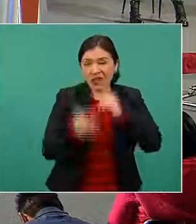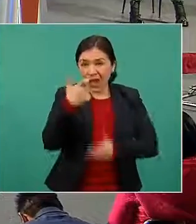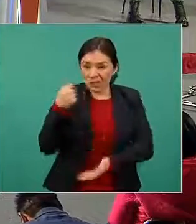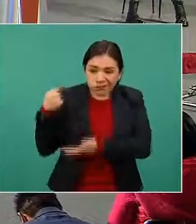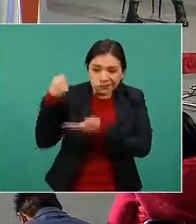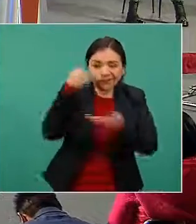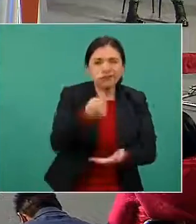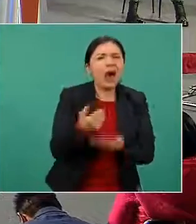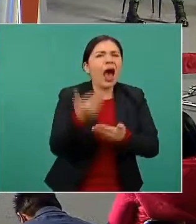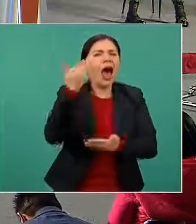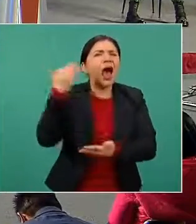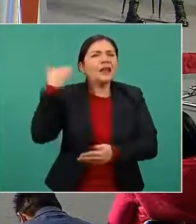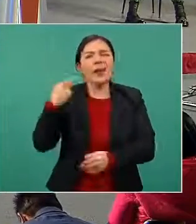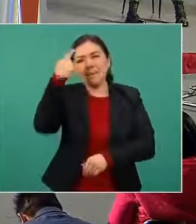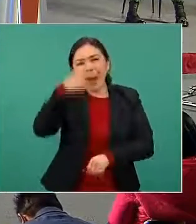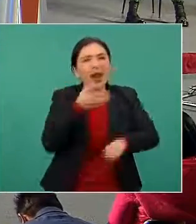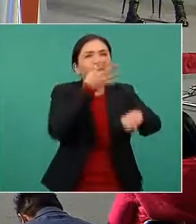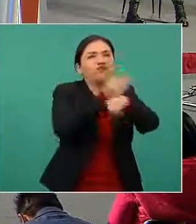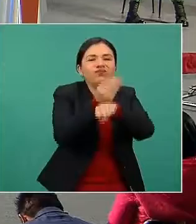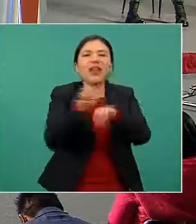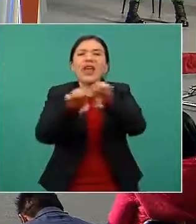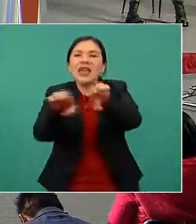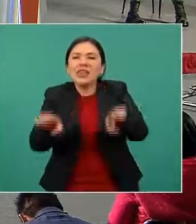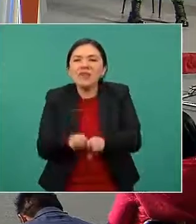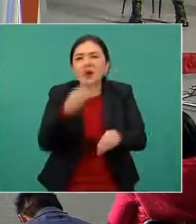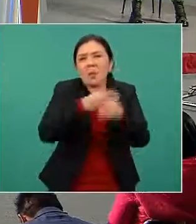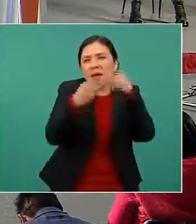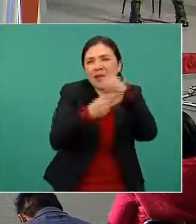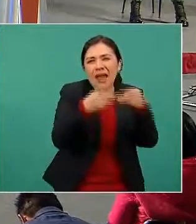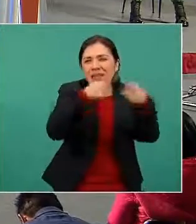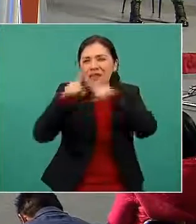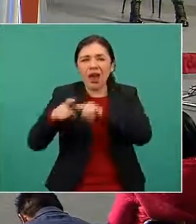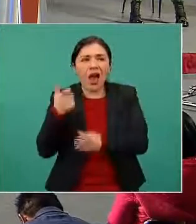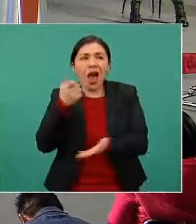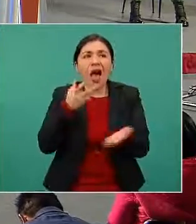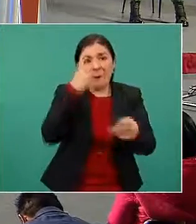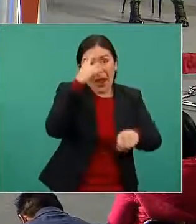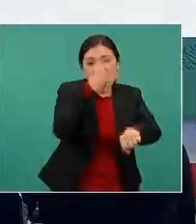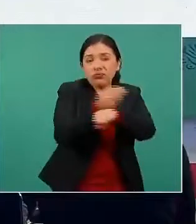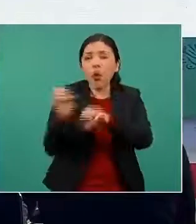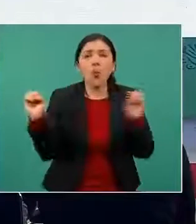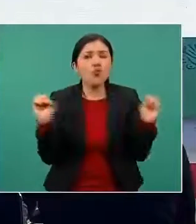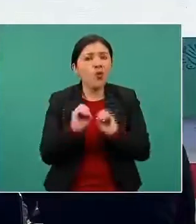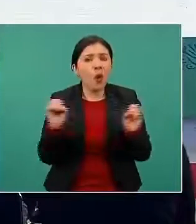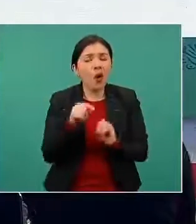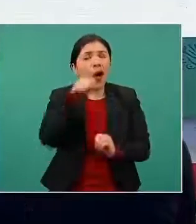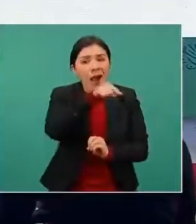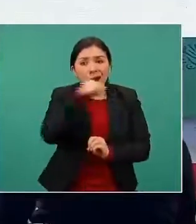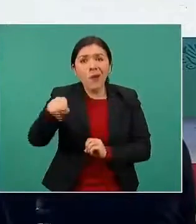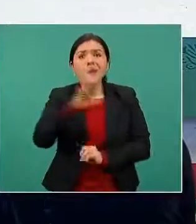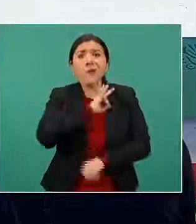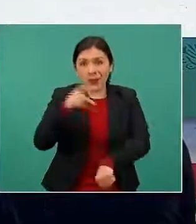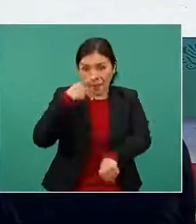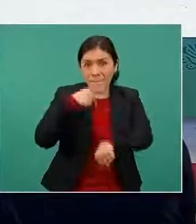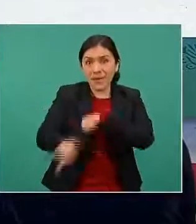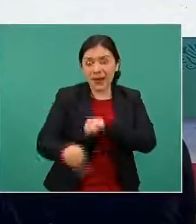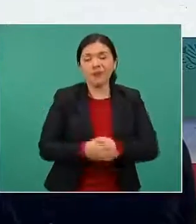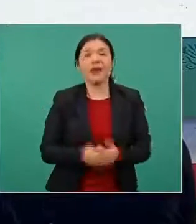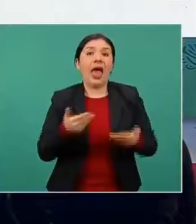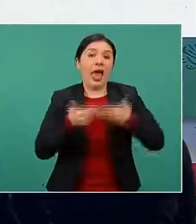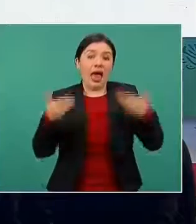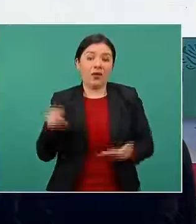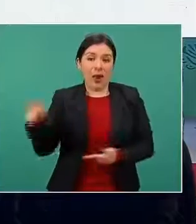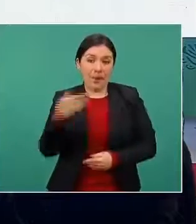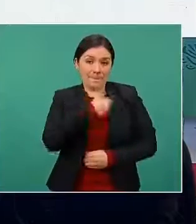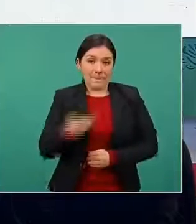anteriores administraciones durante muchos años ocasionó un rezago en la atención de estos riesgos. El presidente López